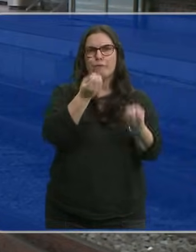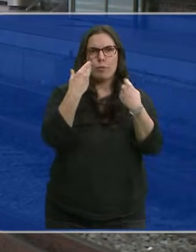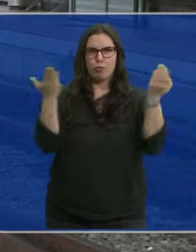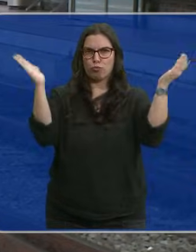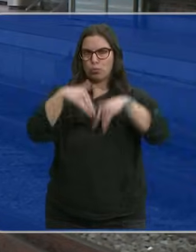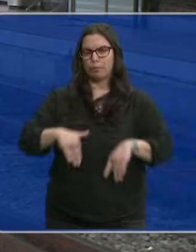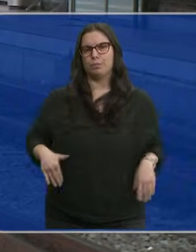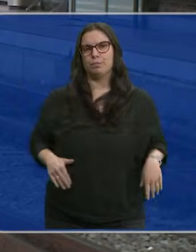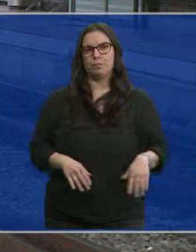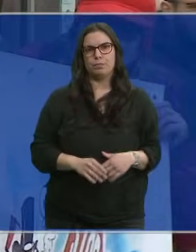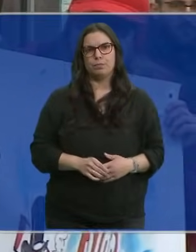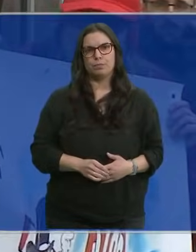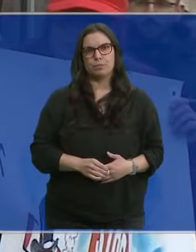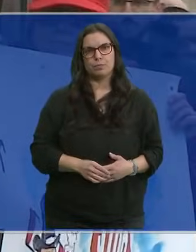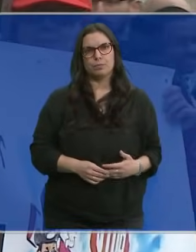información.